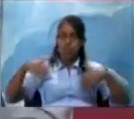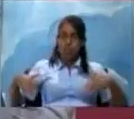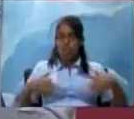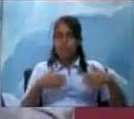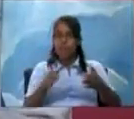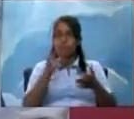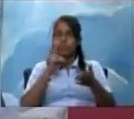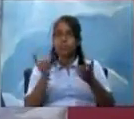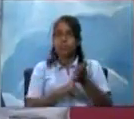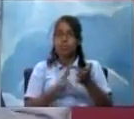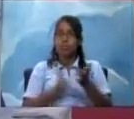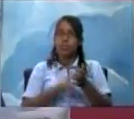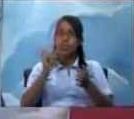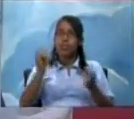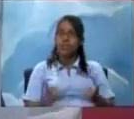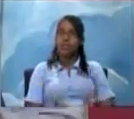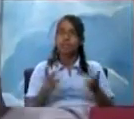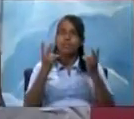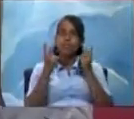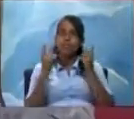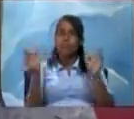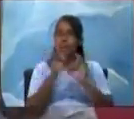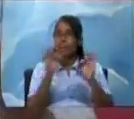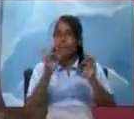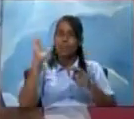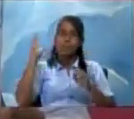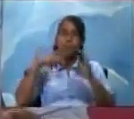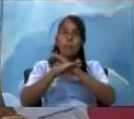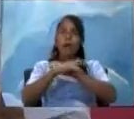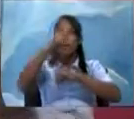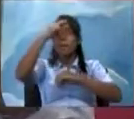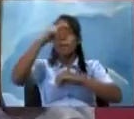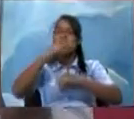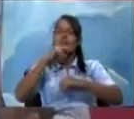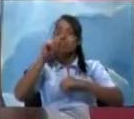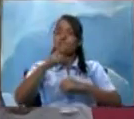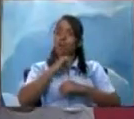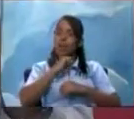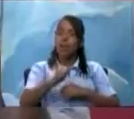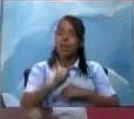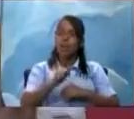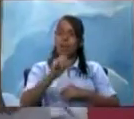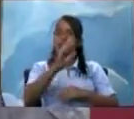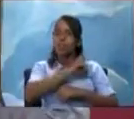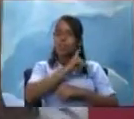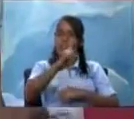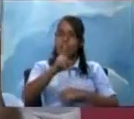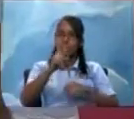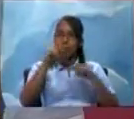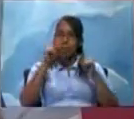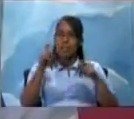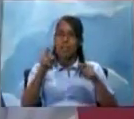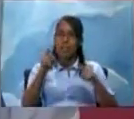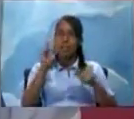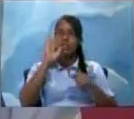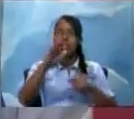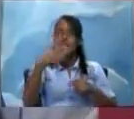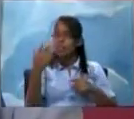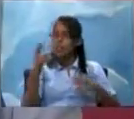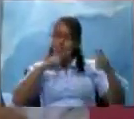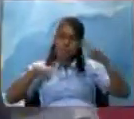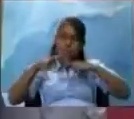el camino, la verdad y la vida. Nadie va al Padre sino a través de Él. Así